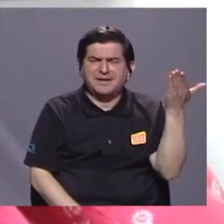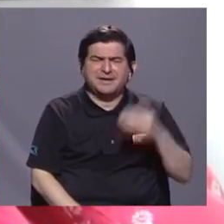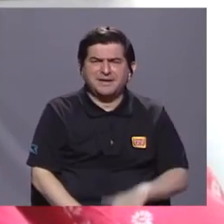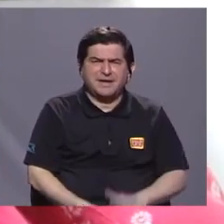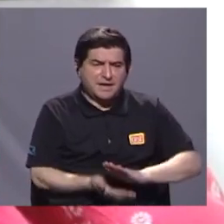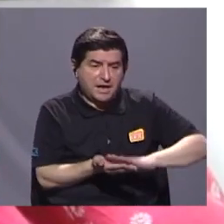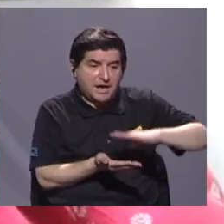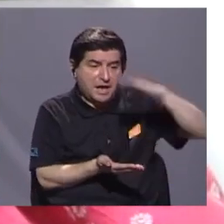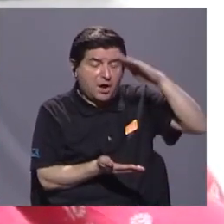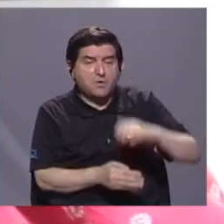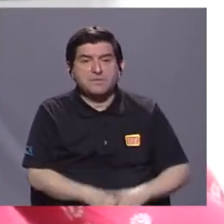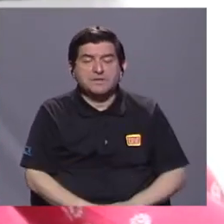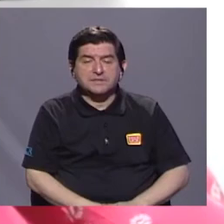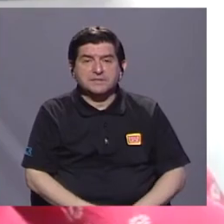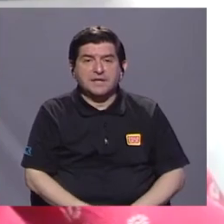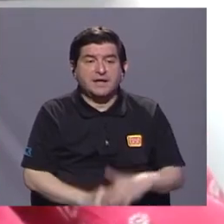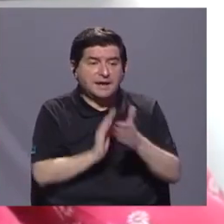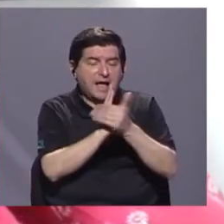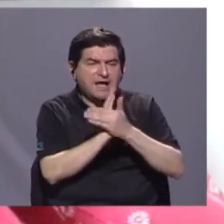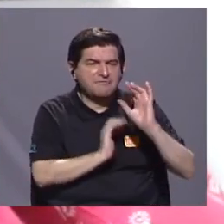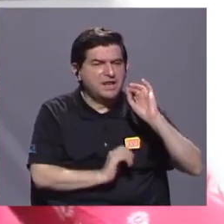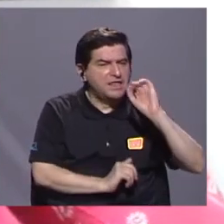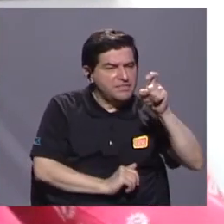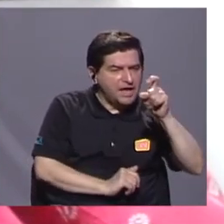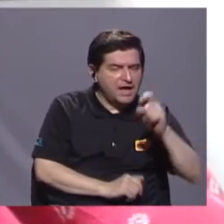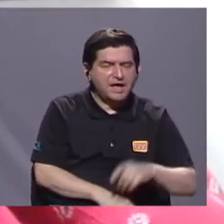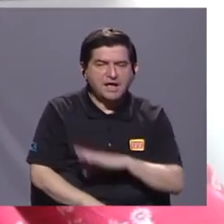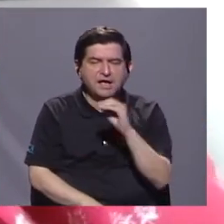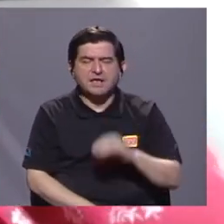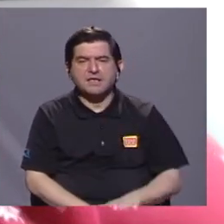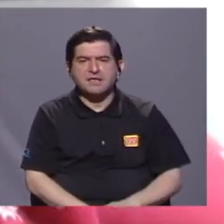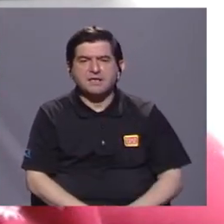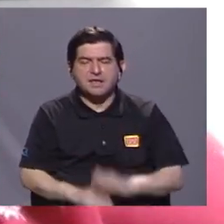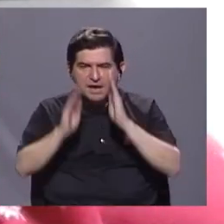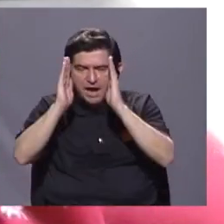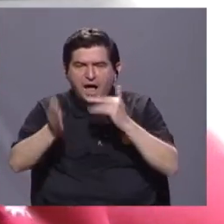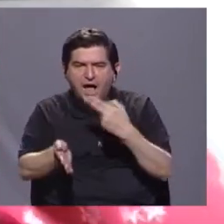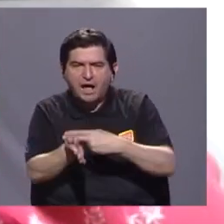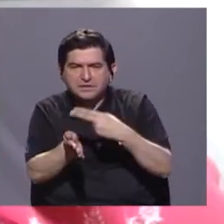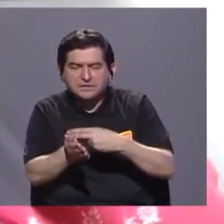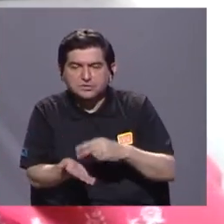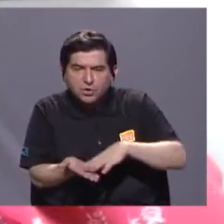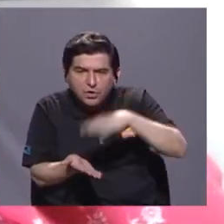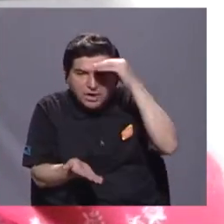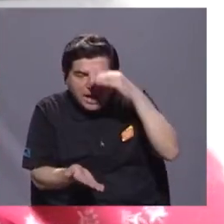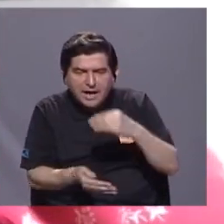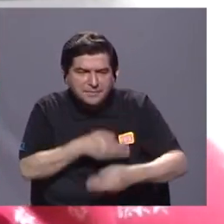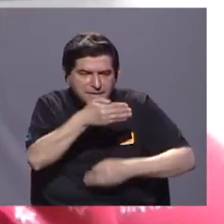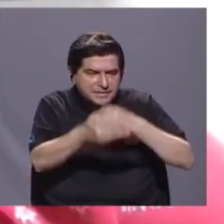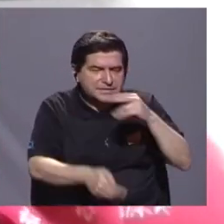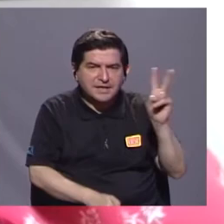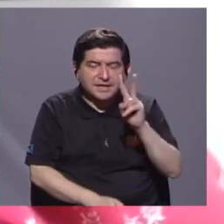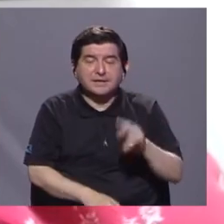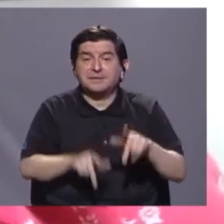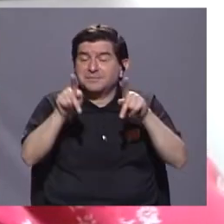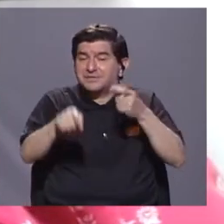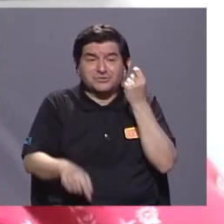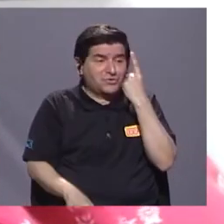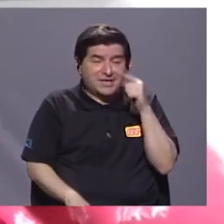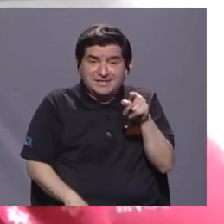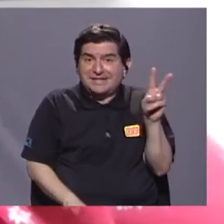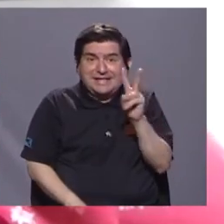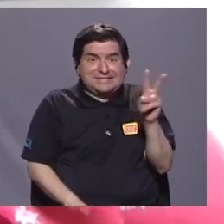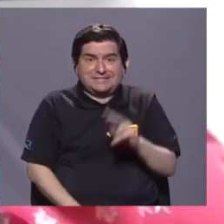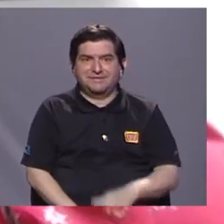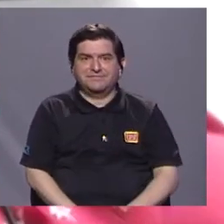la capacidad diagnóstica para aumentar la capacidad hospitalaria para ir aprendiendo del virus la gente no entiende que este